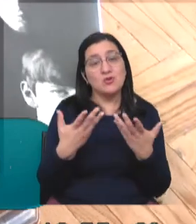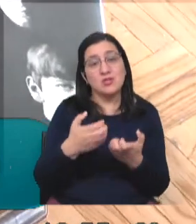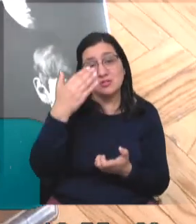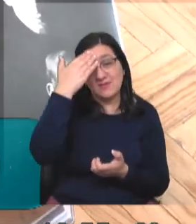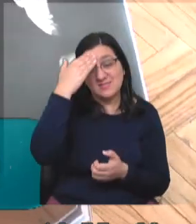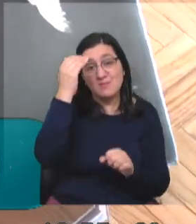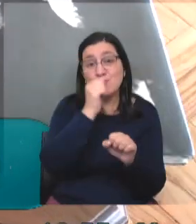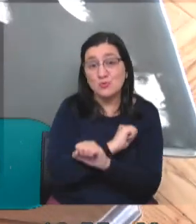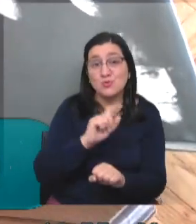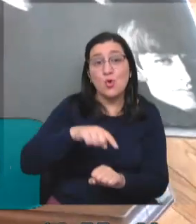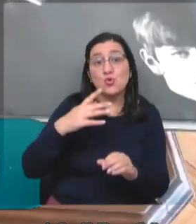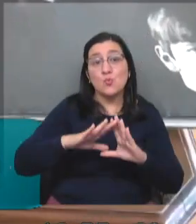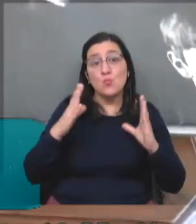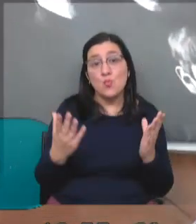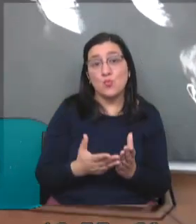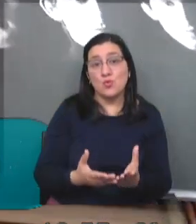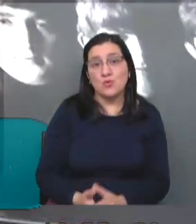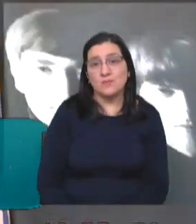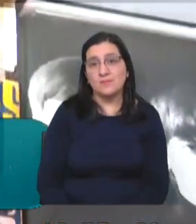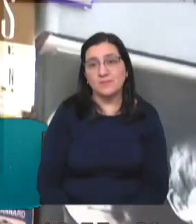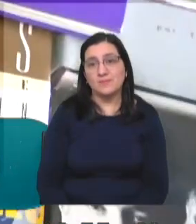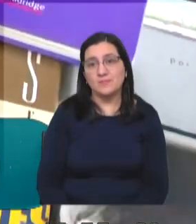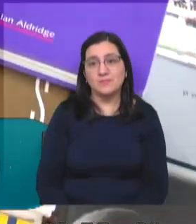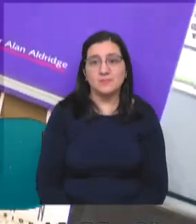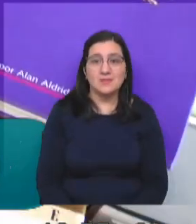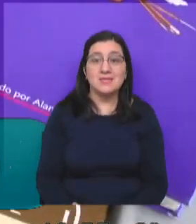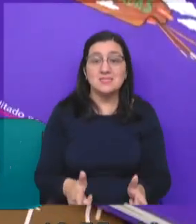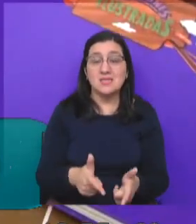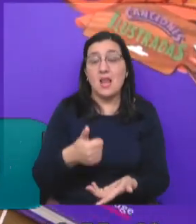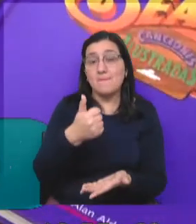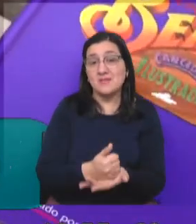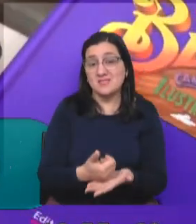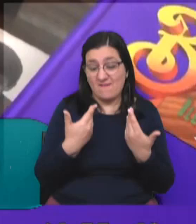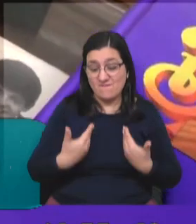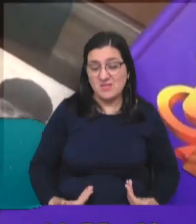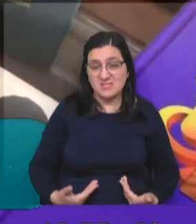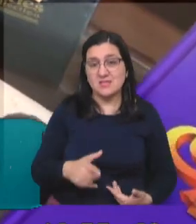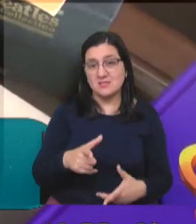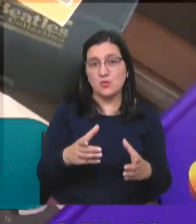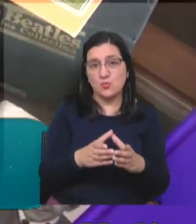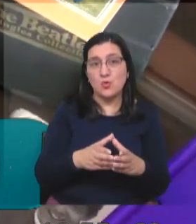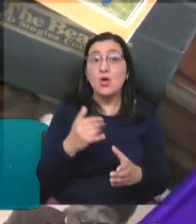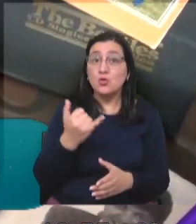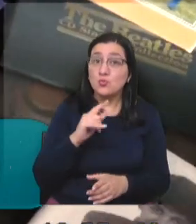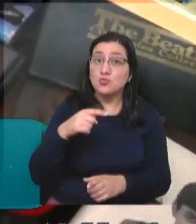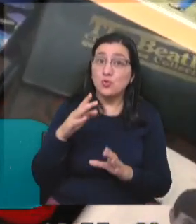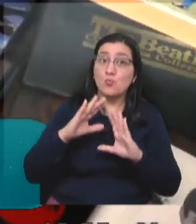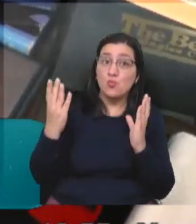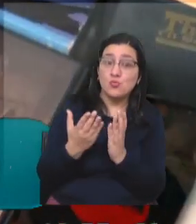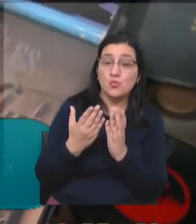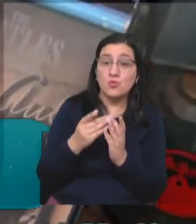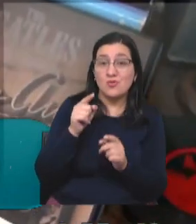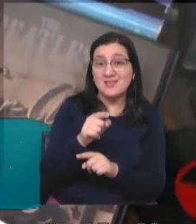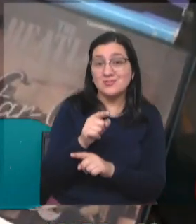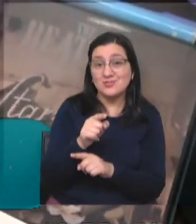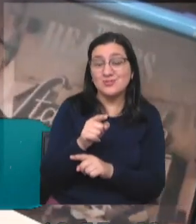si es posible otro mundo y otro mundo bueno sin la presencia física de estos esta bandaos tuvimos otro mundo cuando los Estos